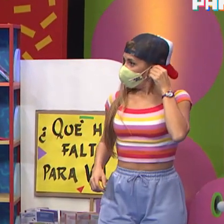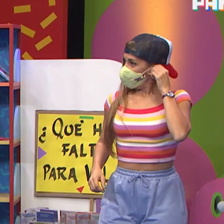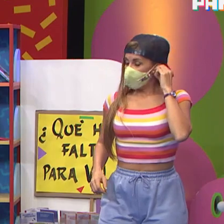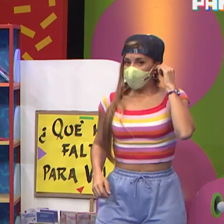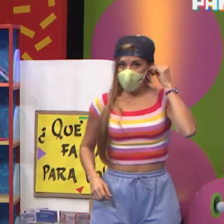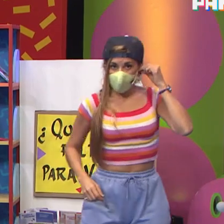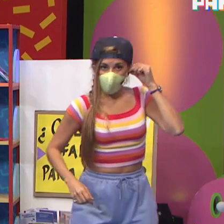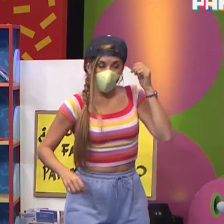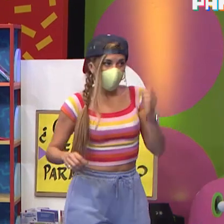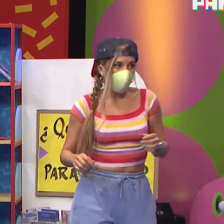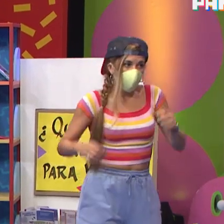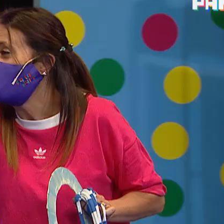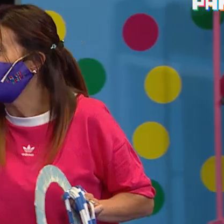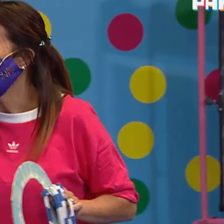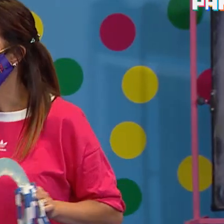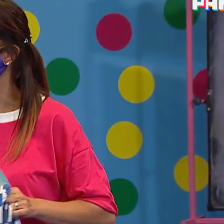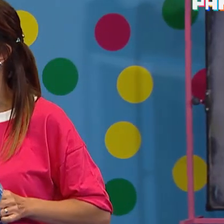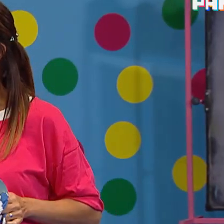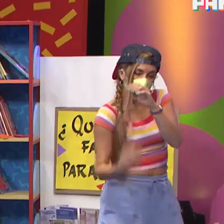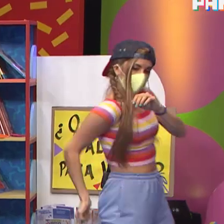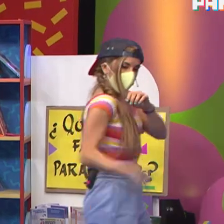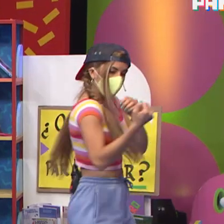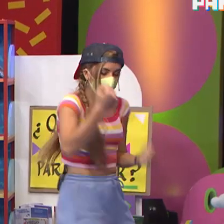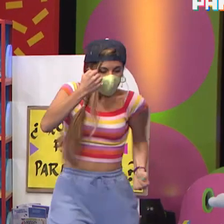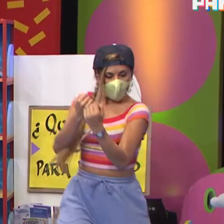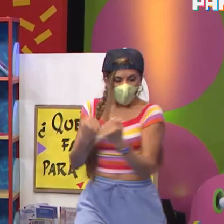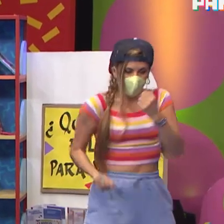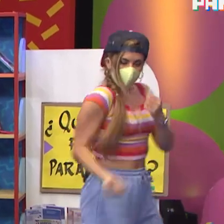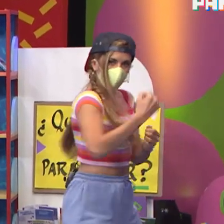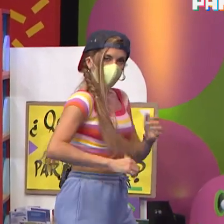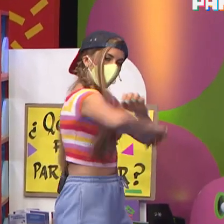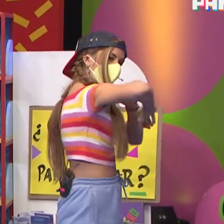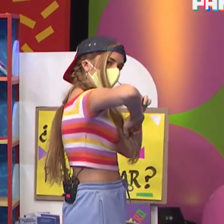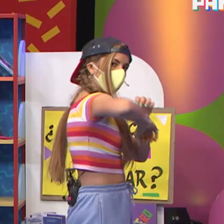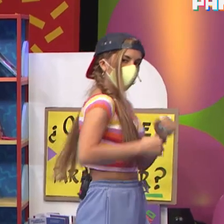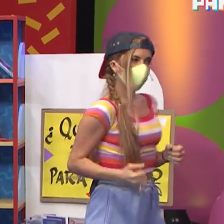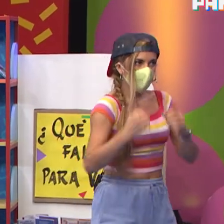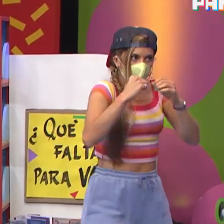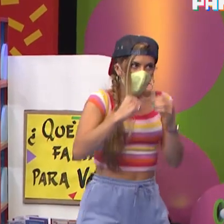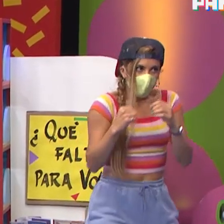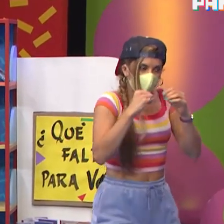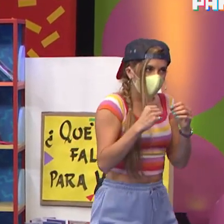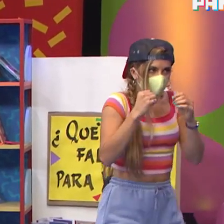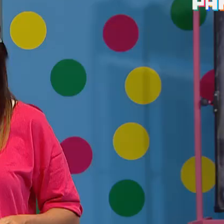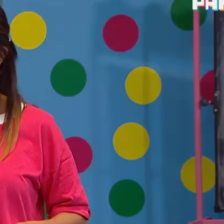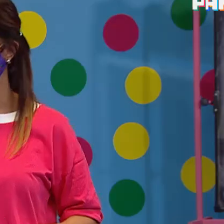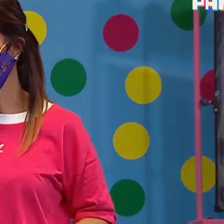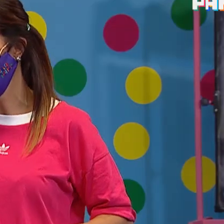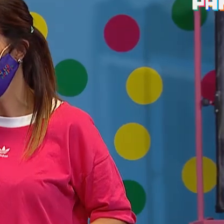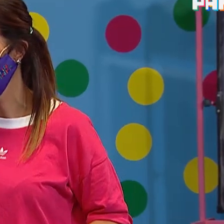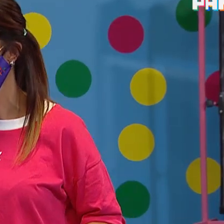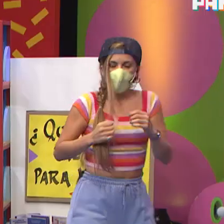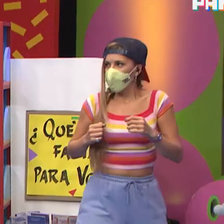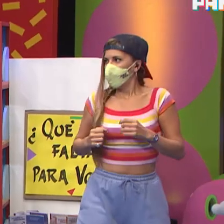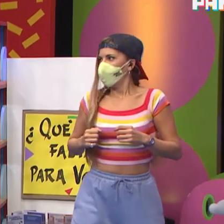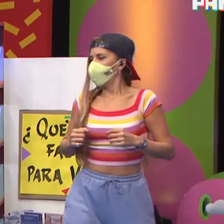que era una experta boxeadora, Carolina? La verdad que no lo sabía. Estoy muy sorprendida. Aparte, mirá qué manera de entrar en calor. ¿Y vos? Espectacular. Vos